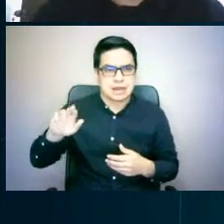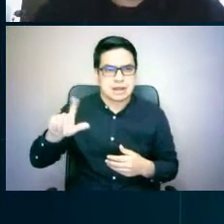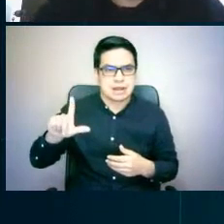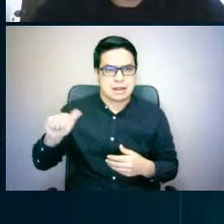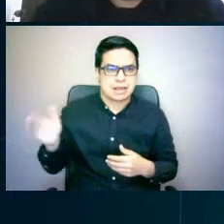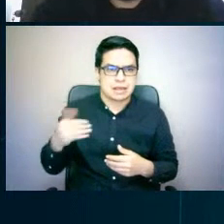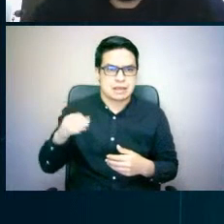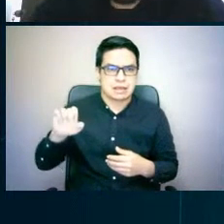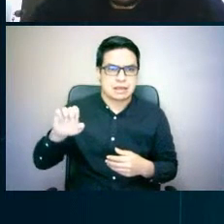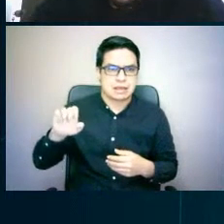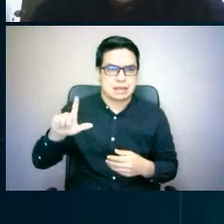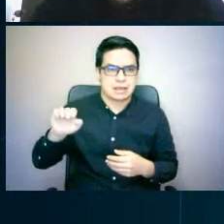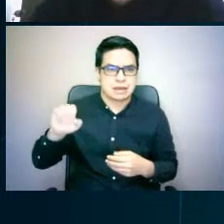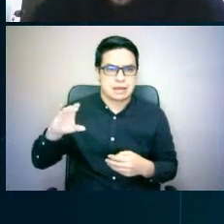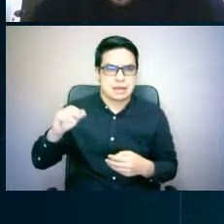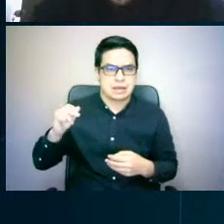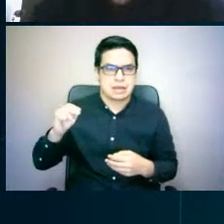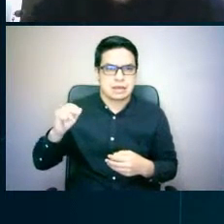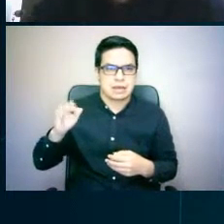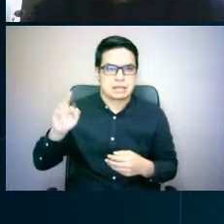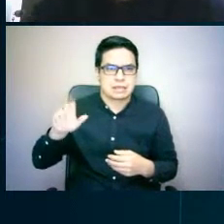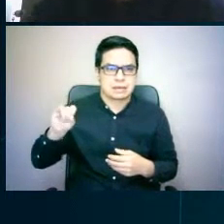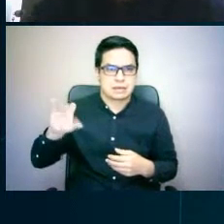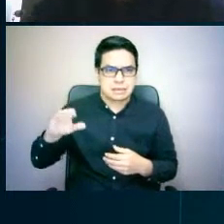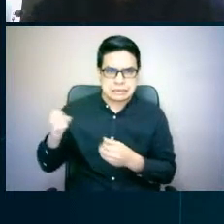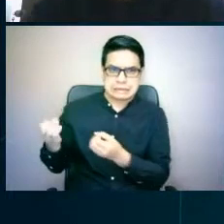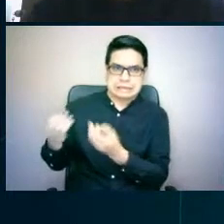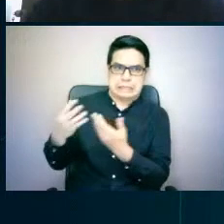de General Electric.